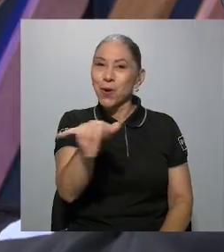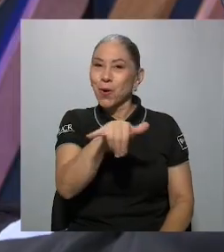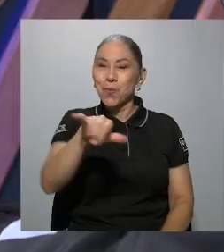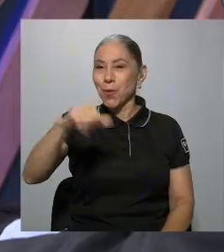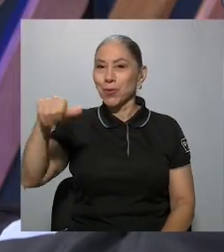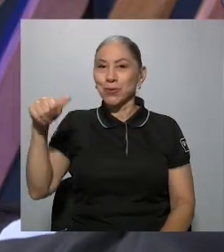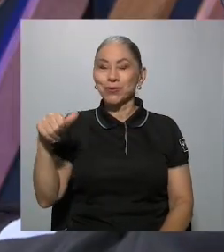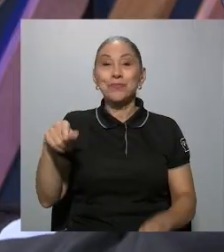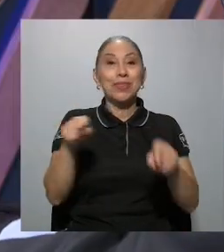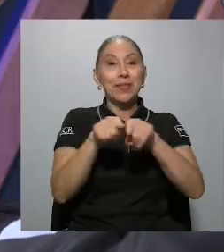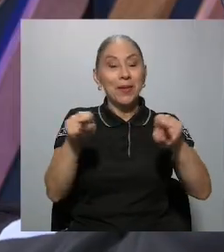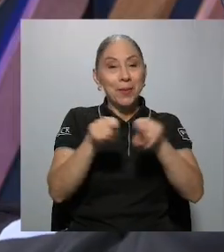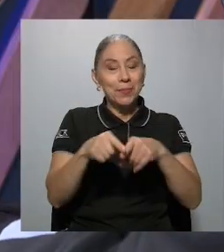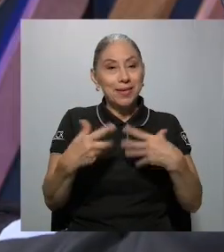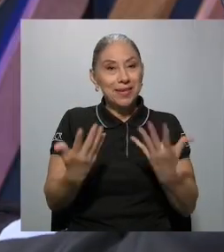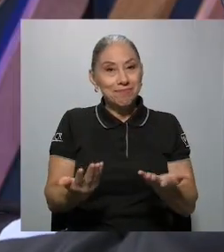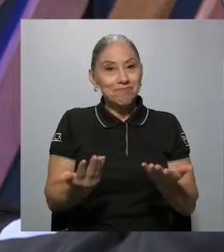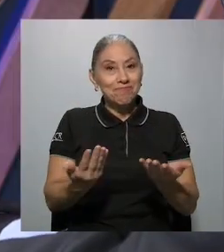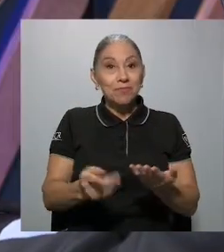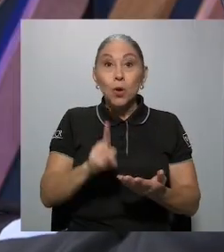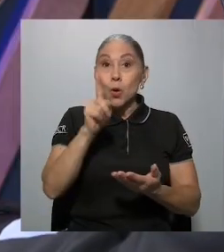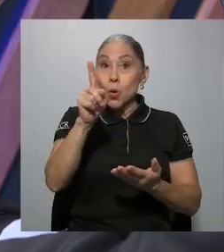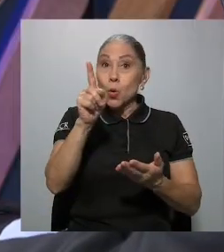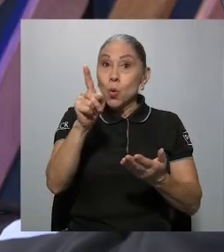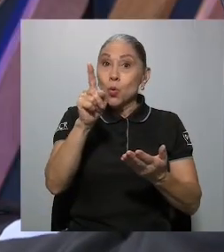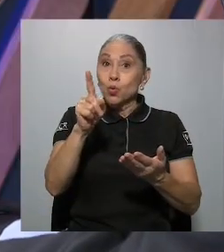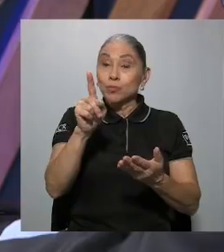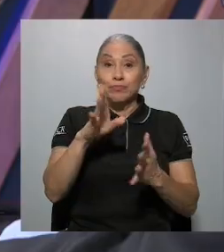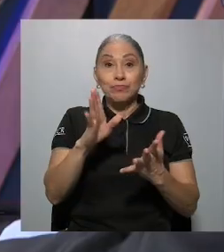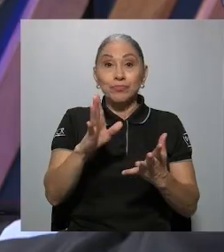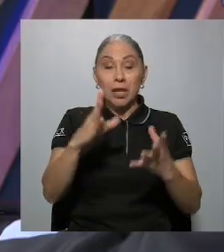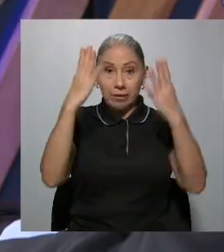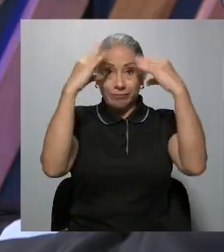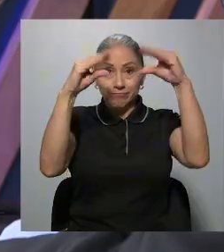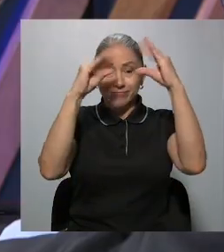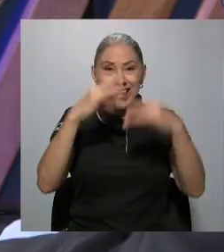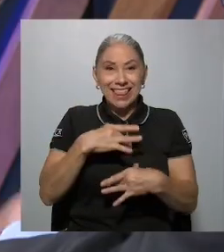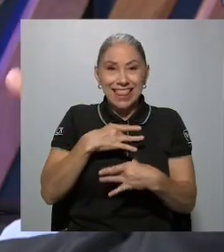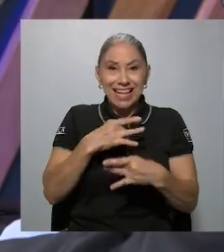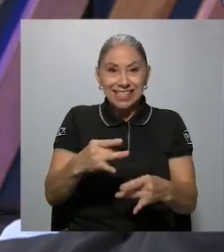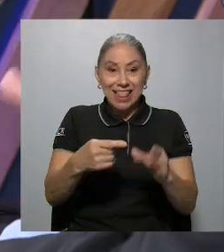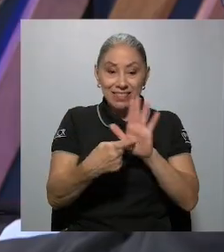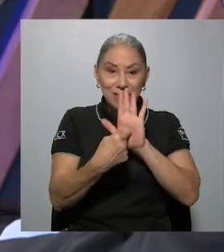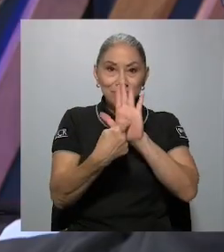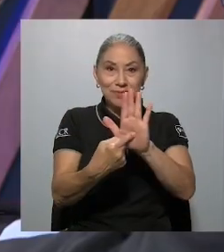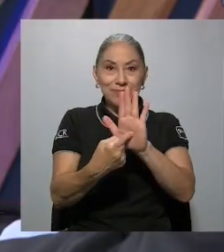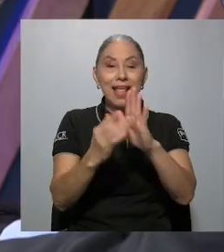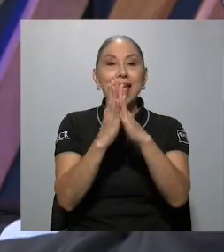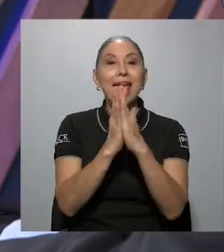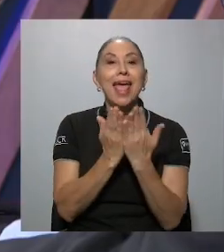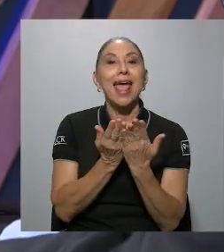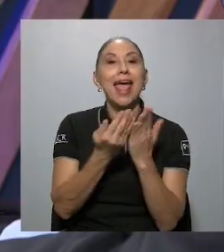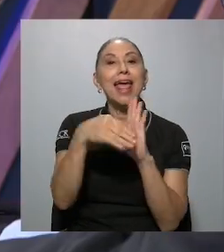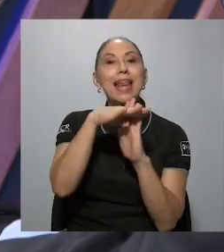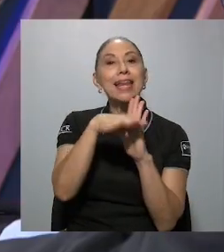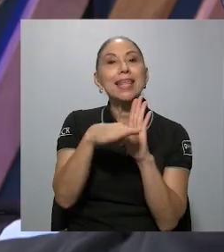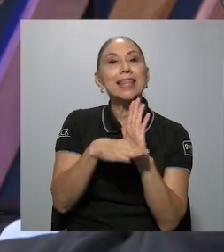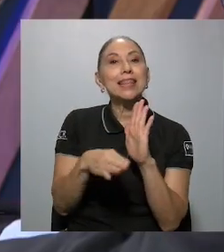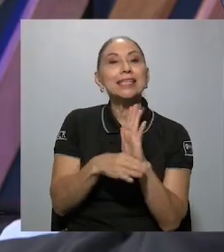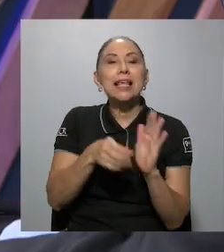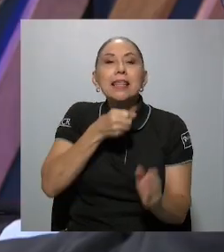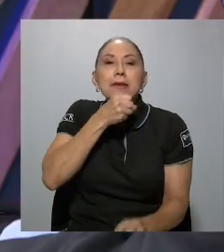sí, señor. También tenemos un indicador muy interesante, que es el índice